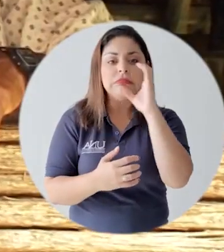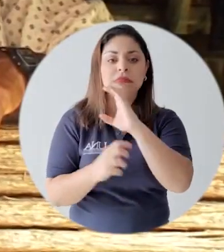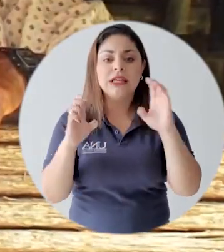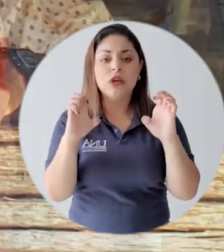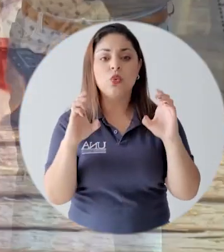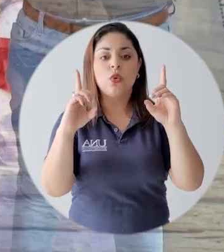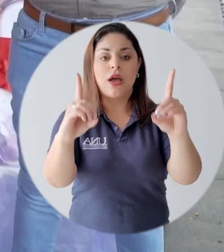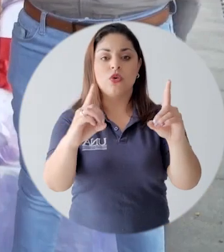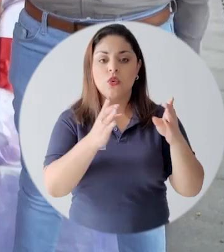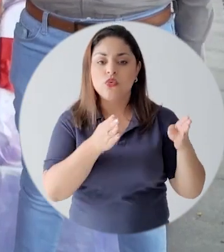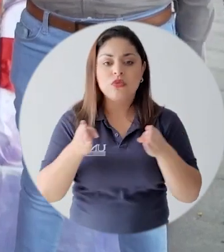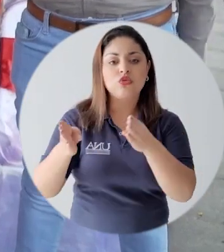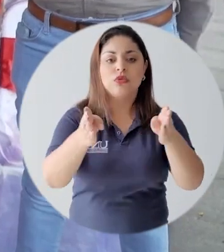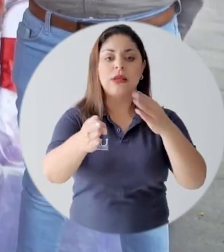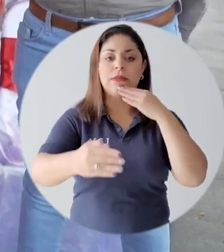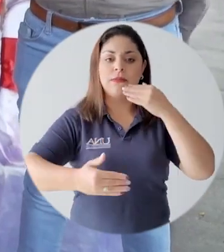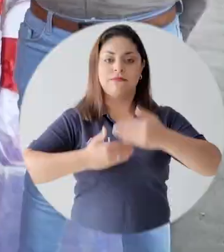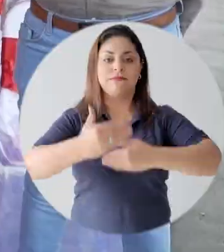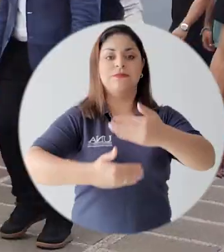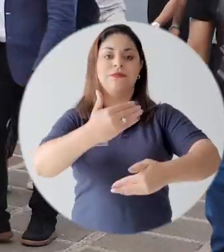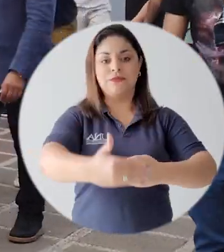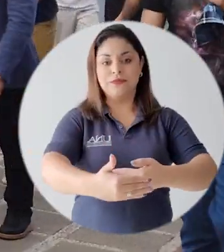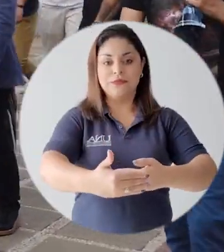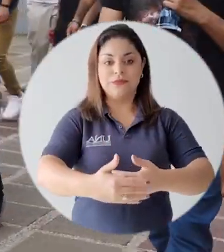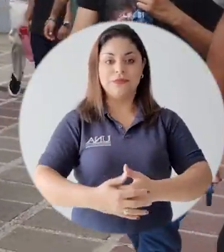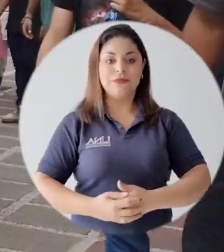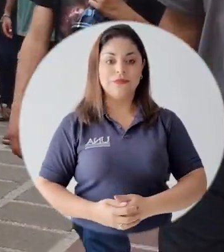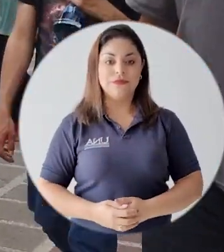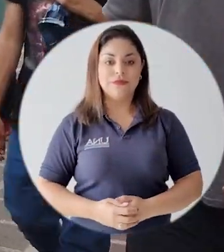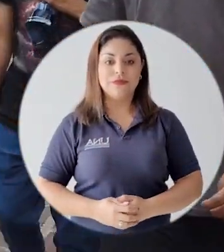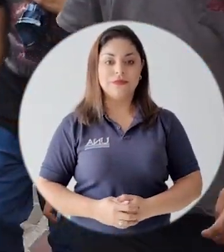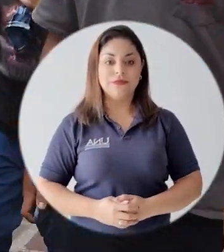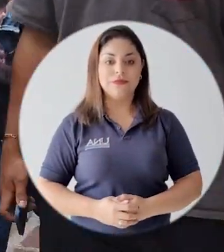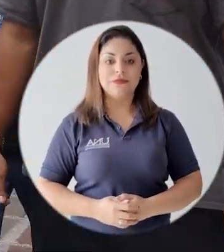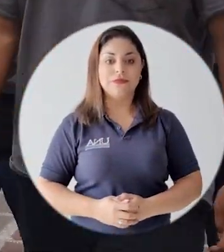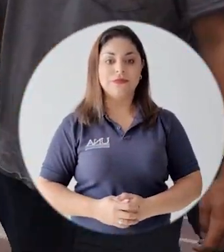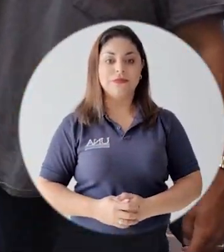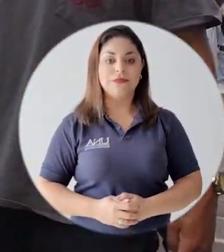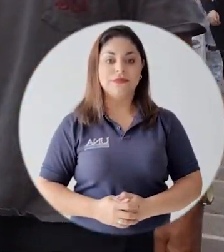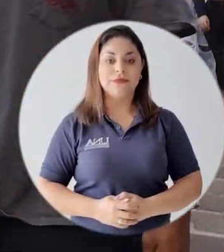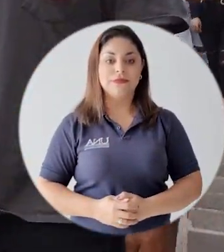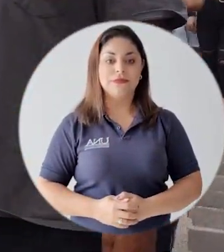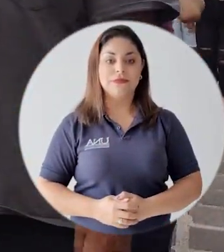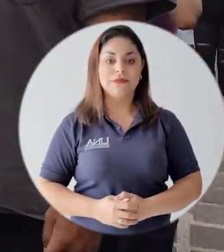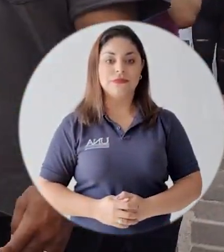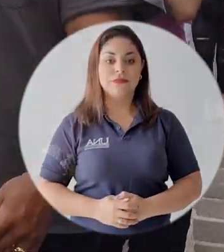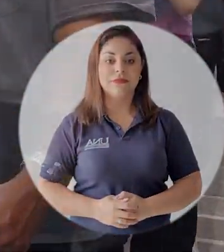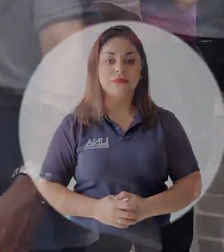ayer buscan en la educación la ruta para progresar.